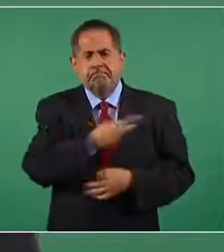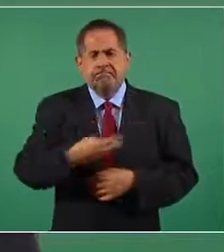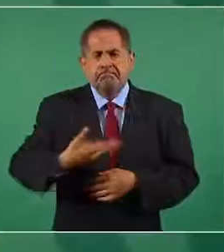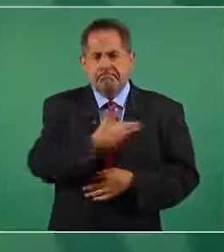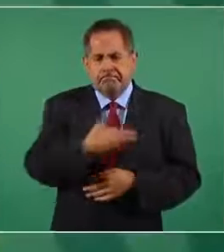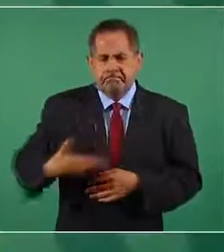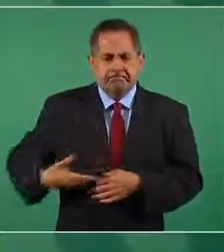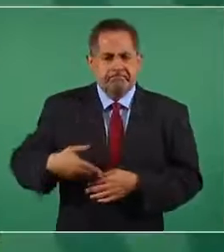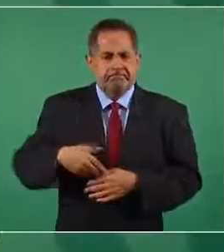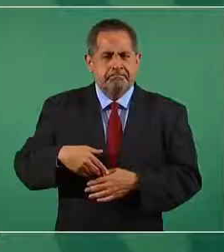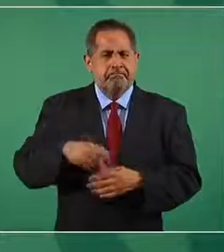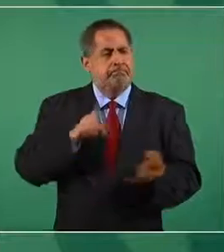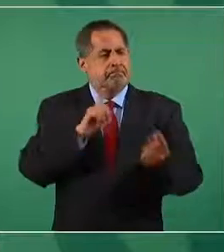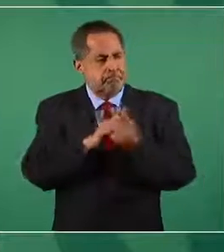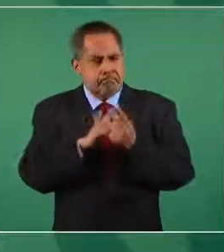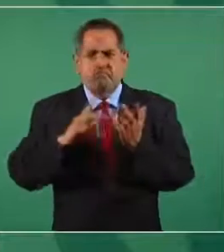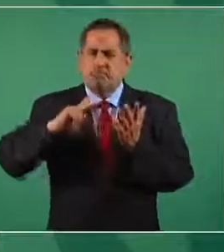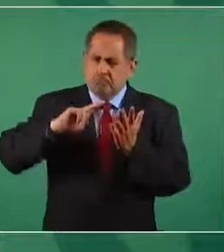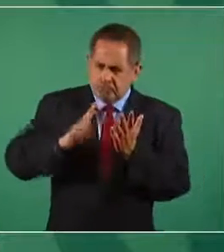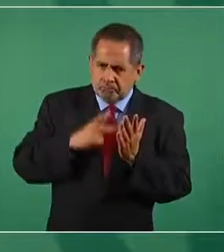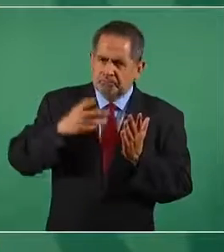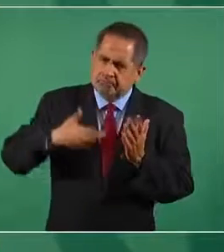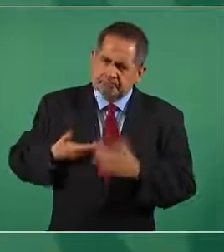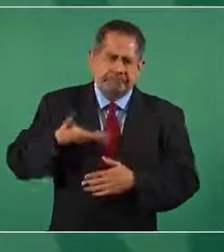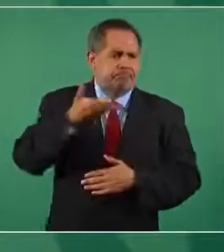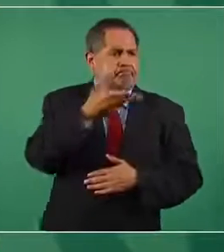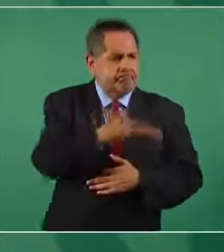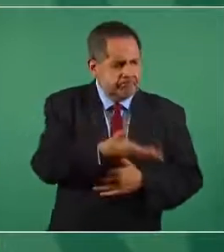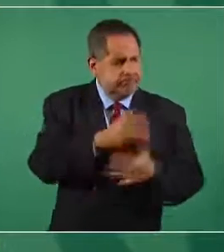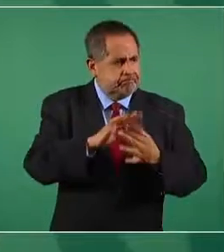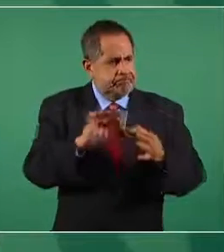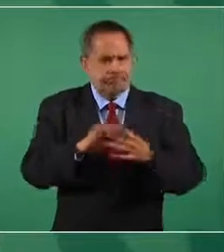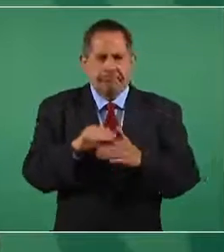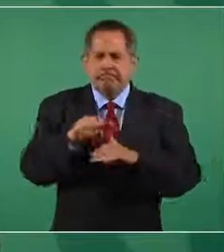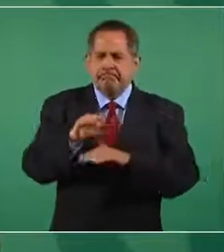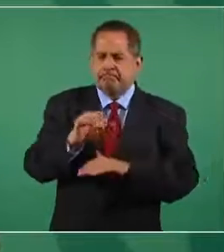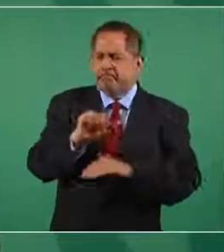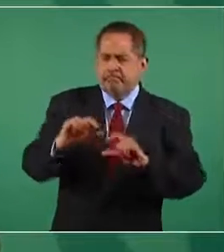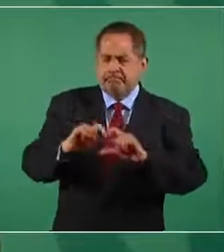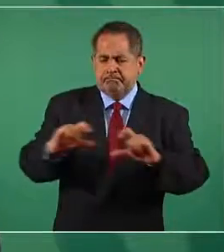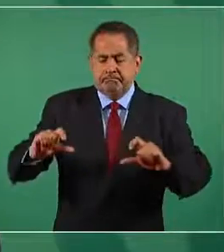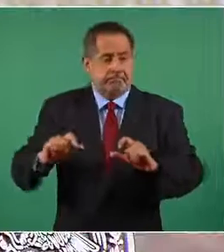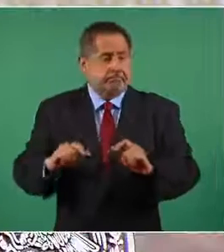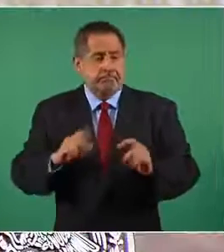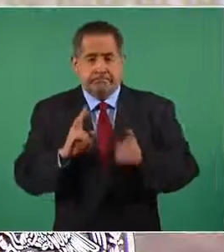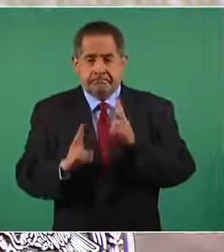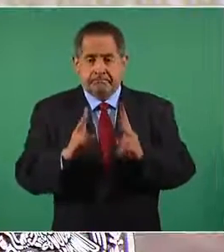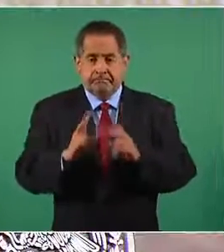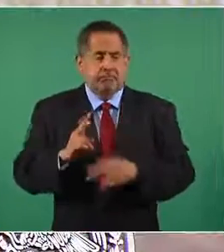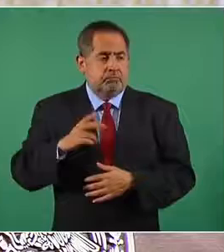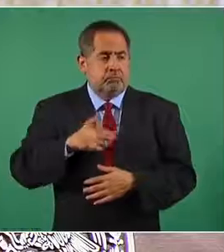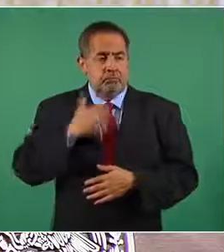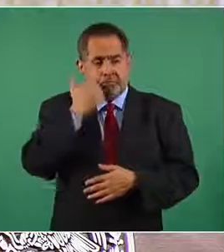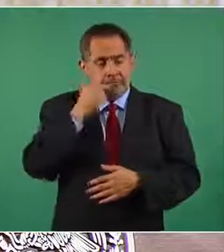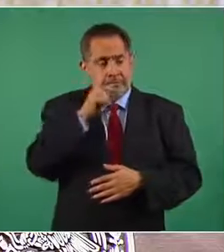vicepresidenta, ya volví a plantear el asunto, en especial porque